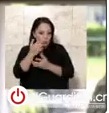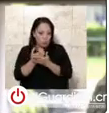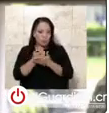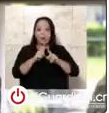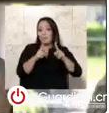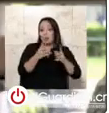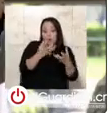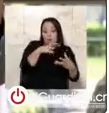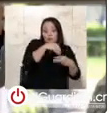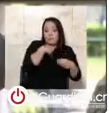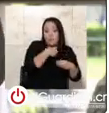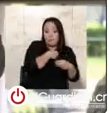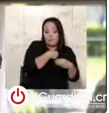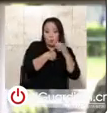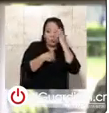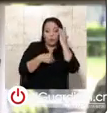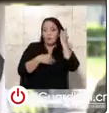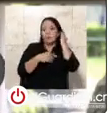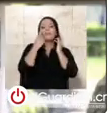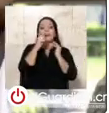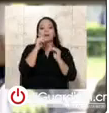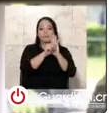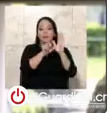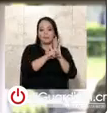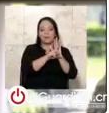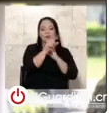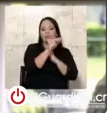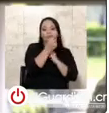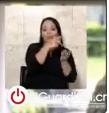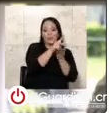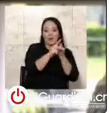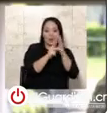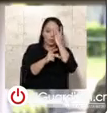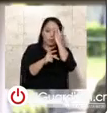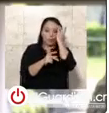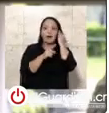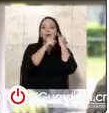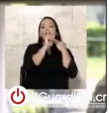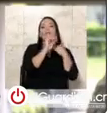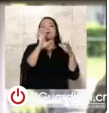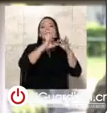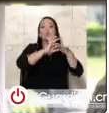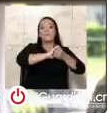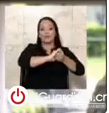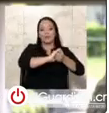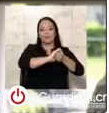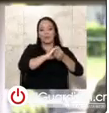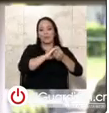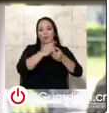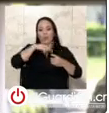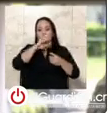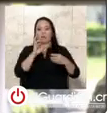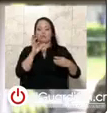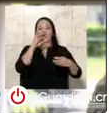miembro plenos, porque en la Asamblea Legislativa no está solamente el pago, está también el convenio de adhesión, con lo cual nosotros pasaríamos a